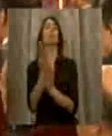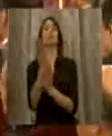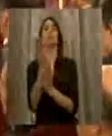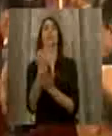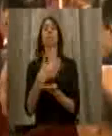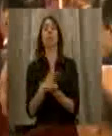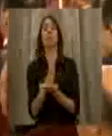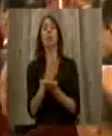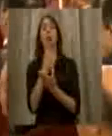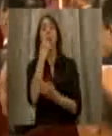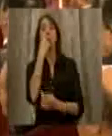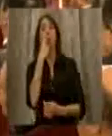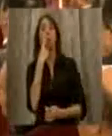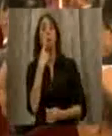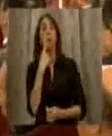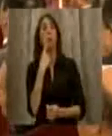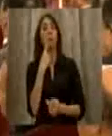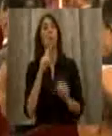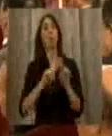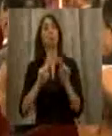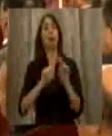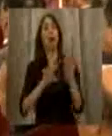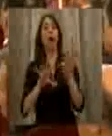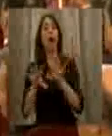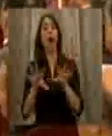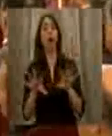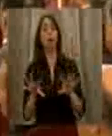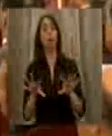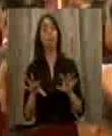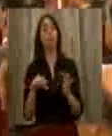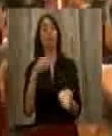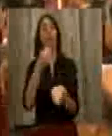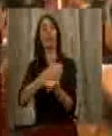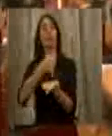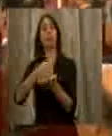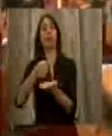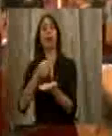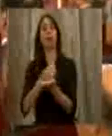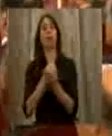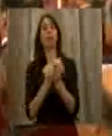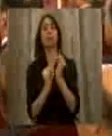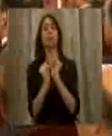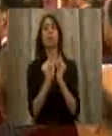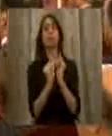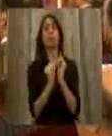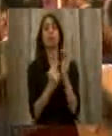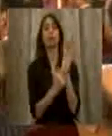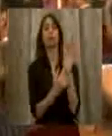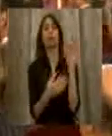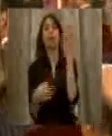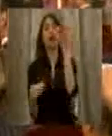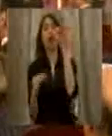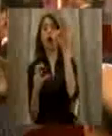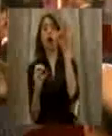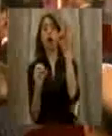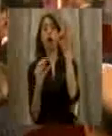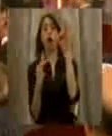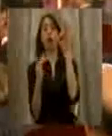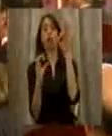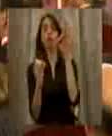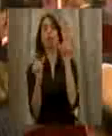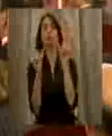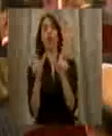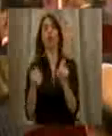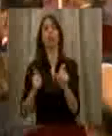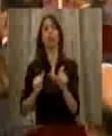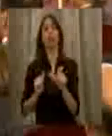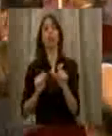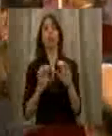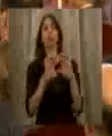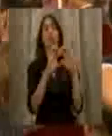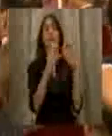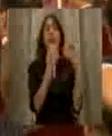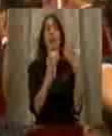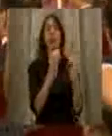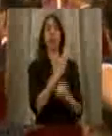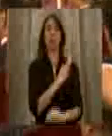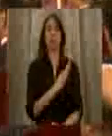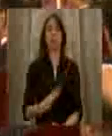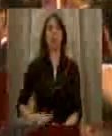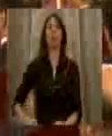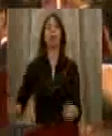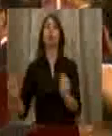un plan piloto para implementar la tramitación digital de los oficios de fiscalización entre la Cámara y el